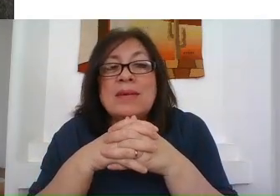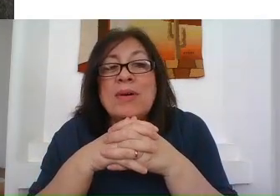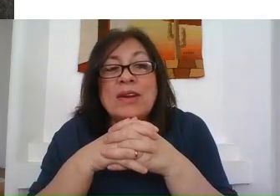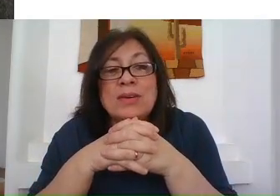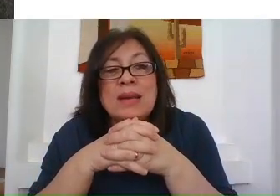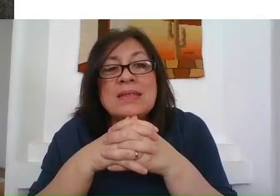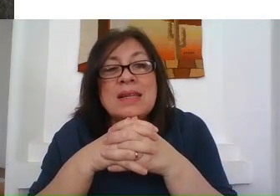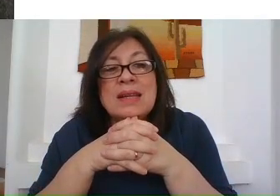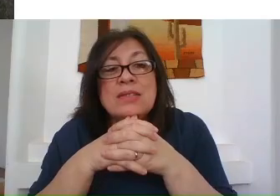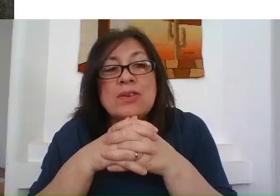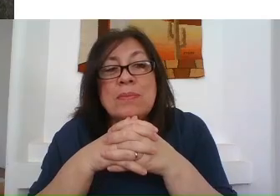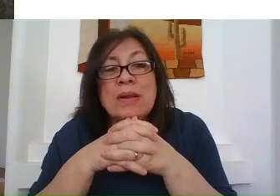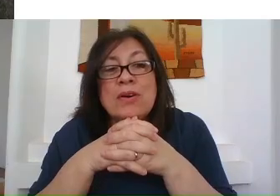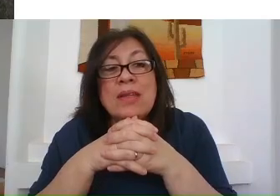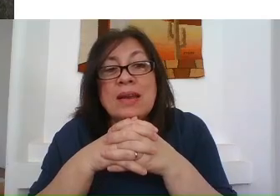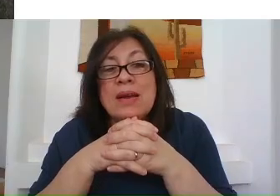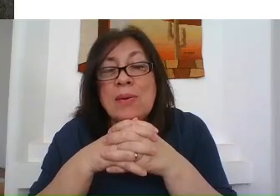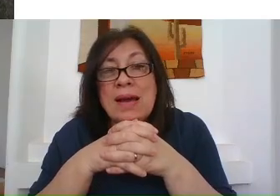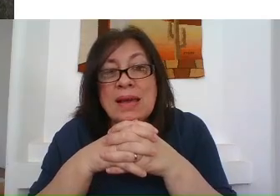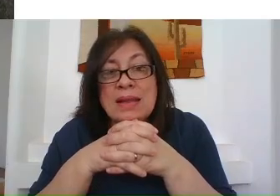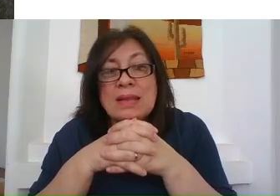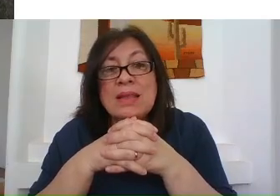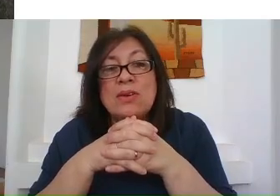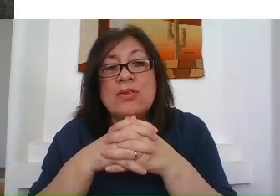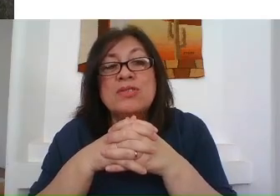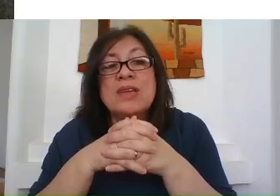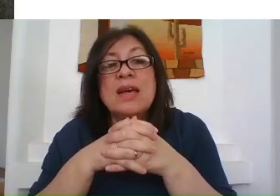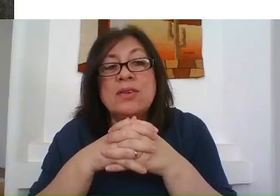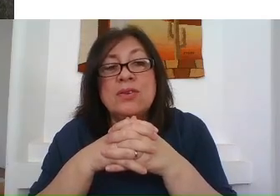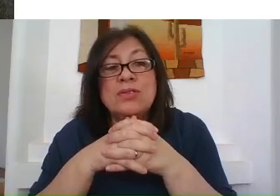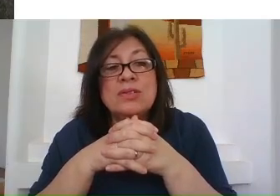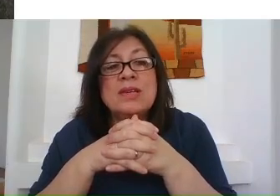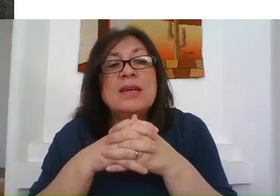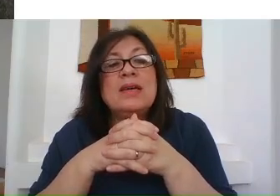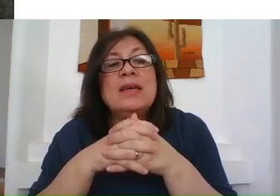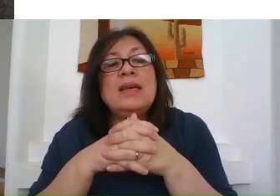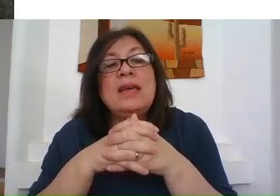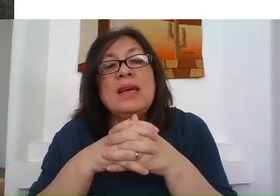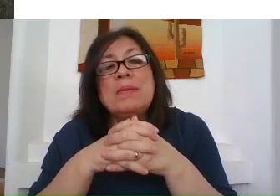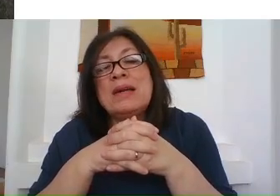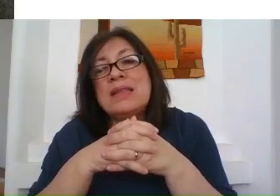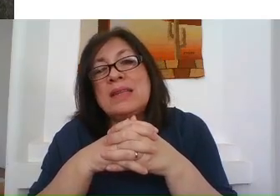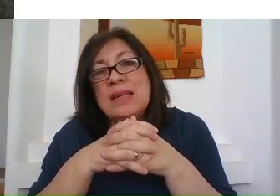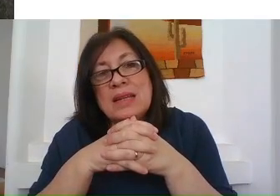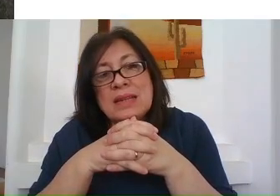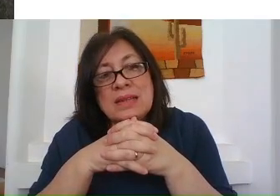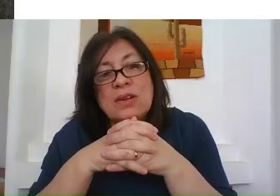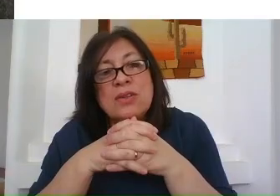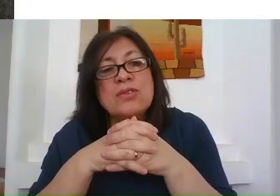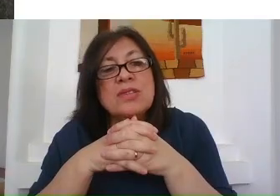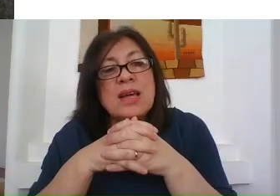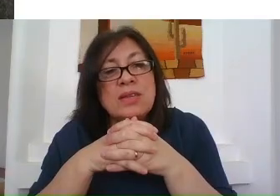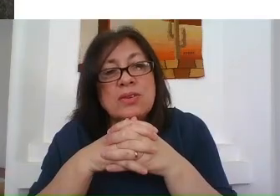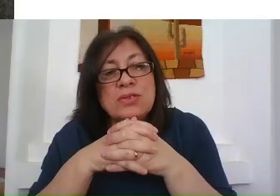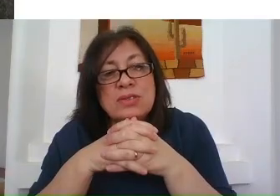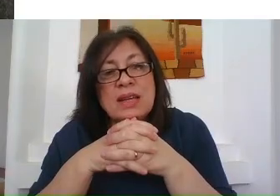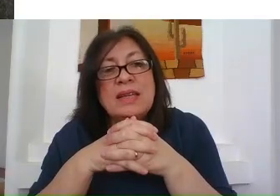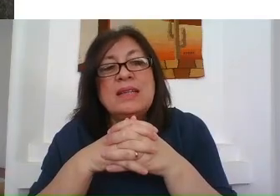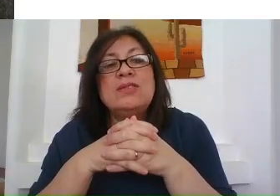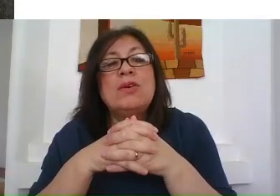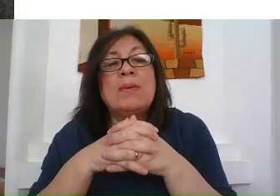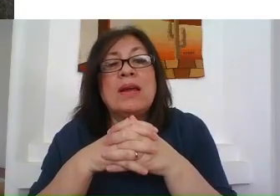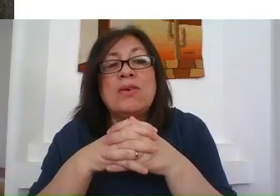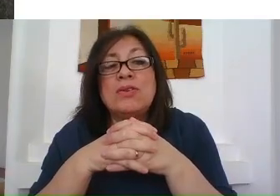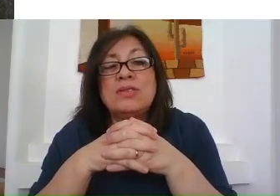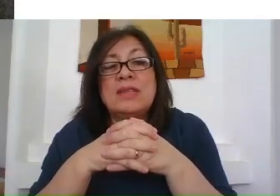Bueno, la aceleración precoz del lenguaje antes de los 2 años y a partir de los 2 años,